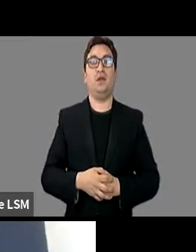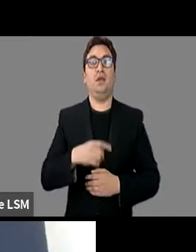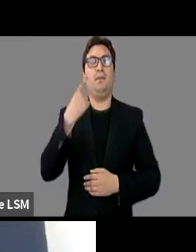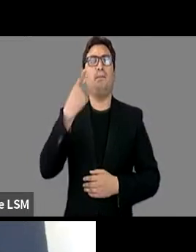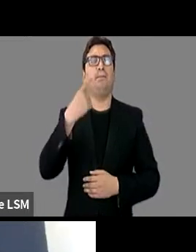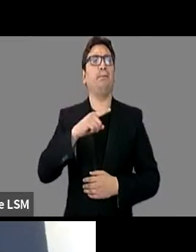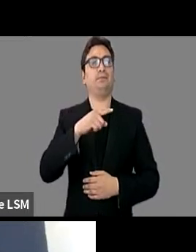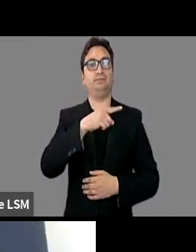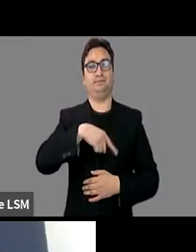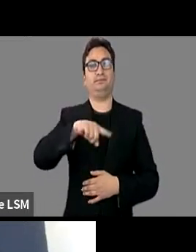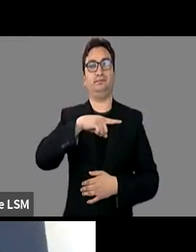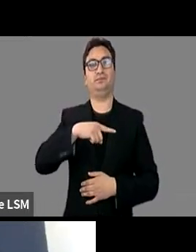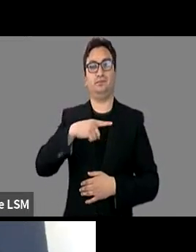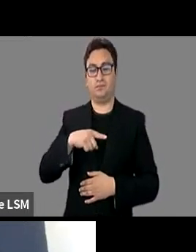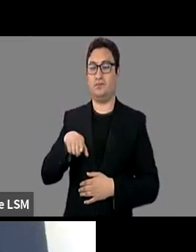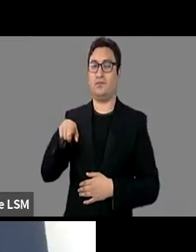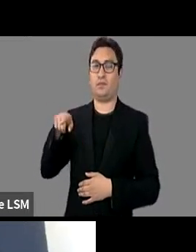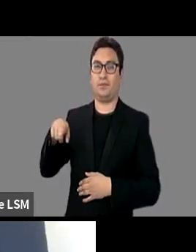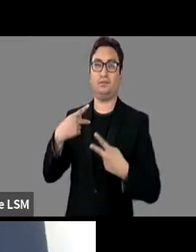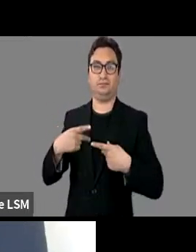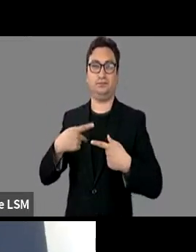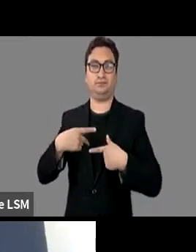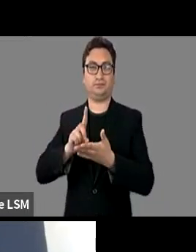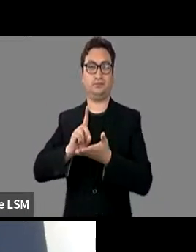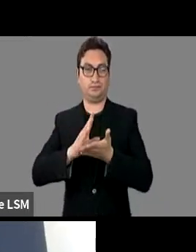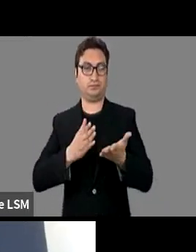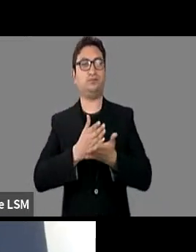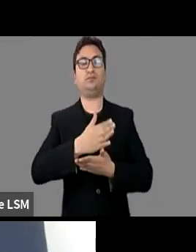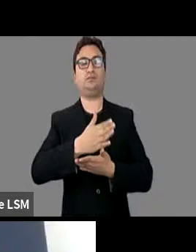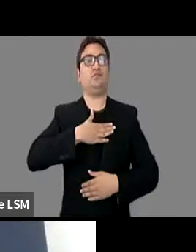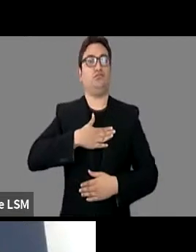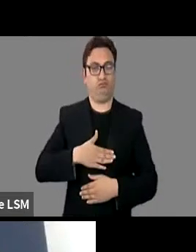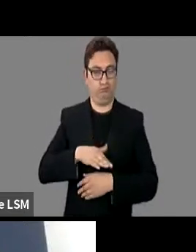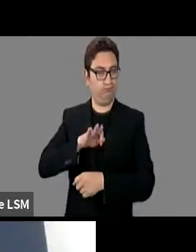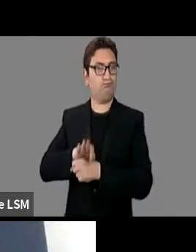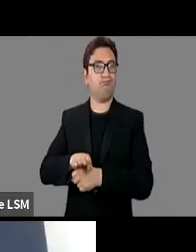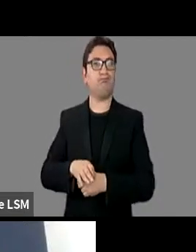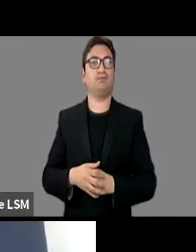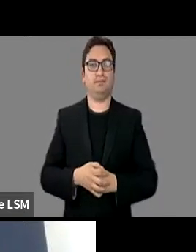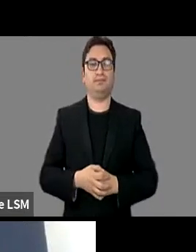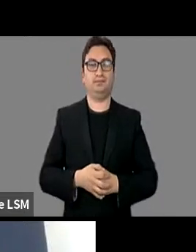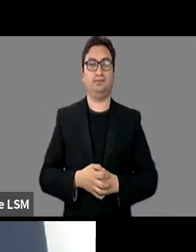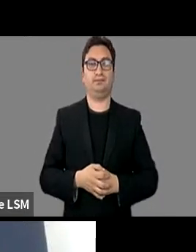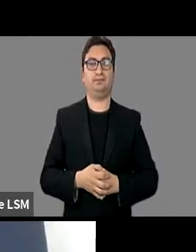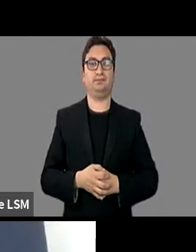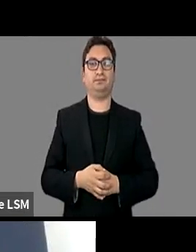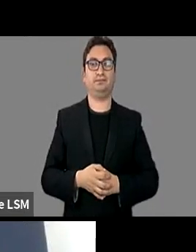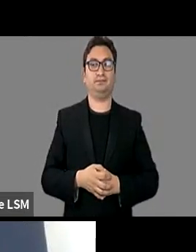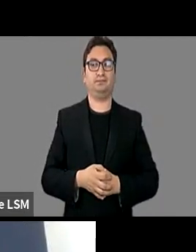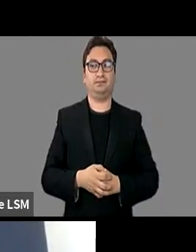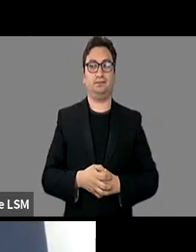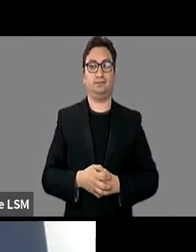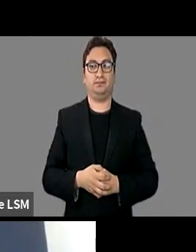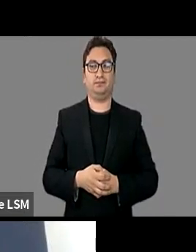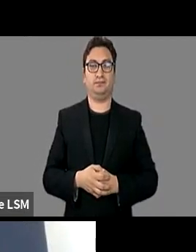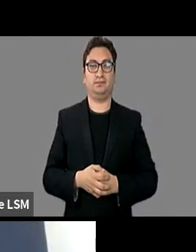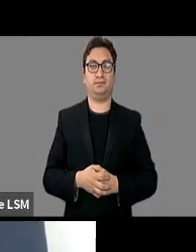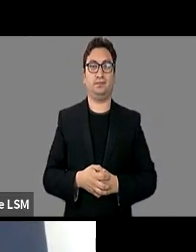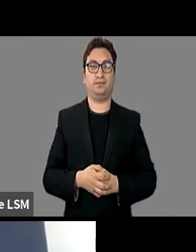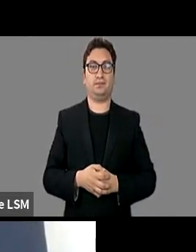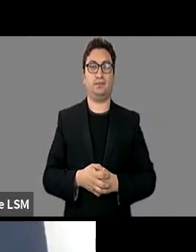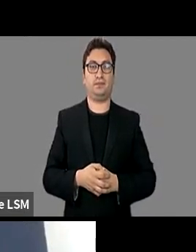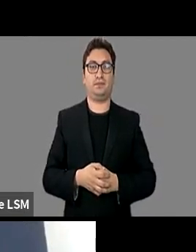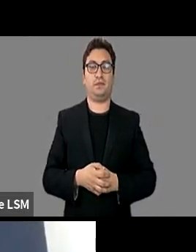la justicia de la persona con discapacidad. Que también son las adaptaciones y modificaciones en toda la etapa del